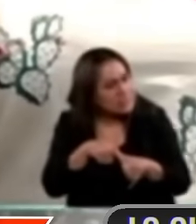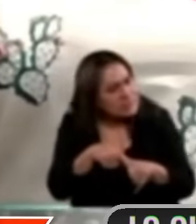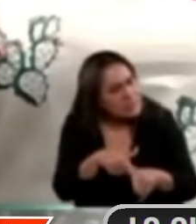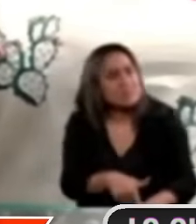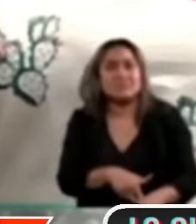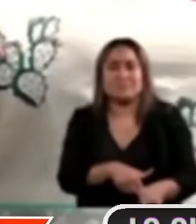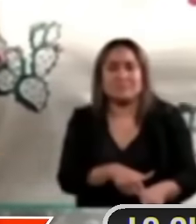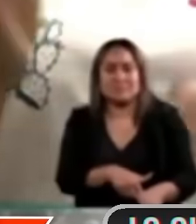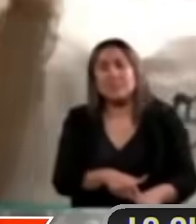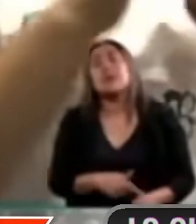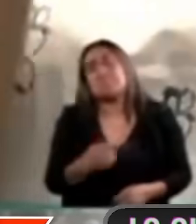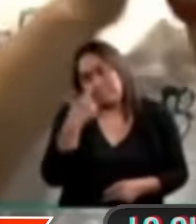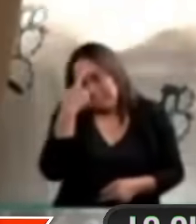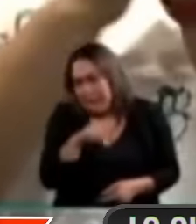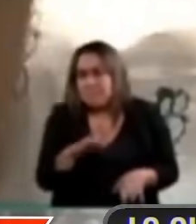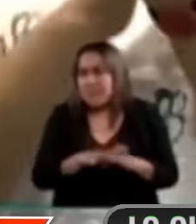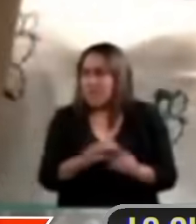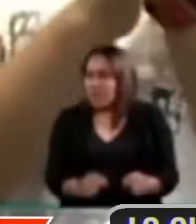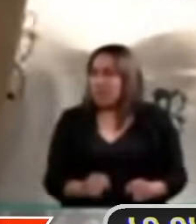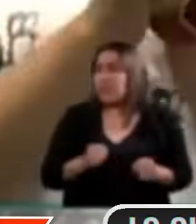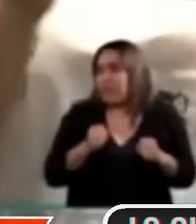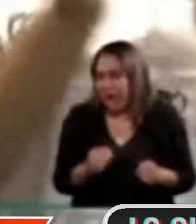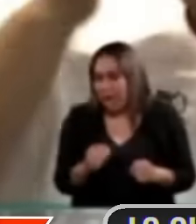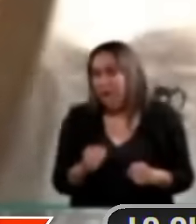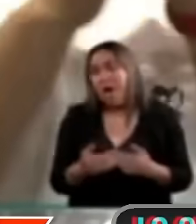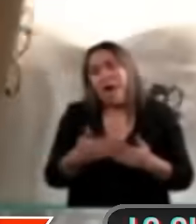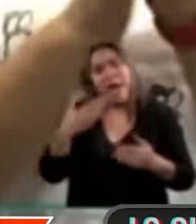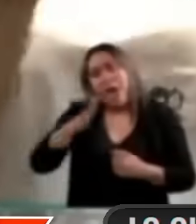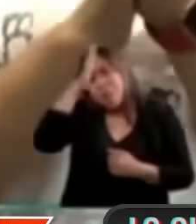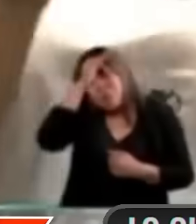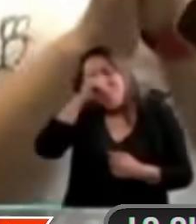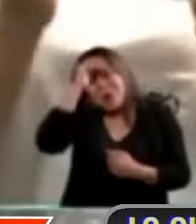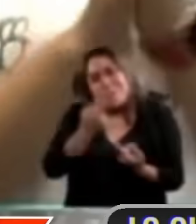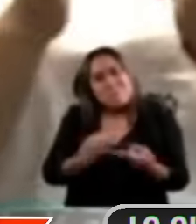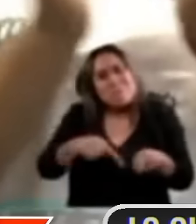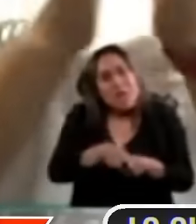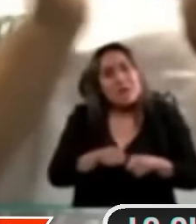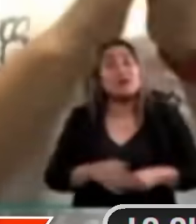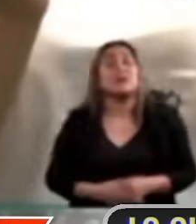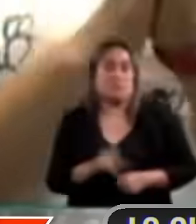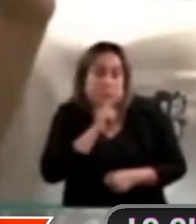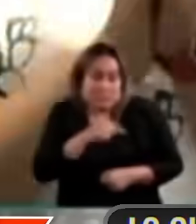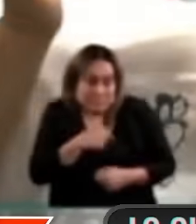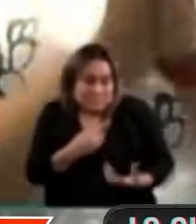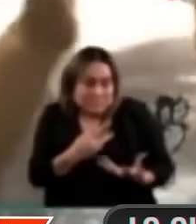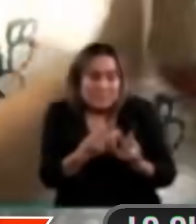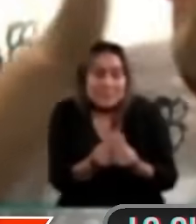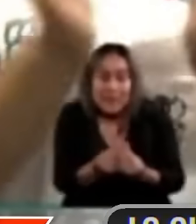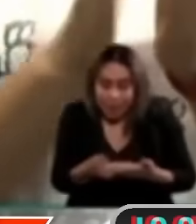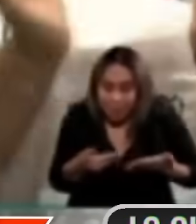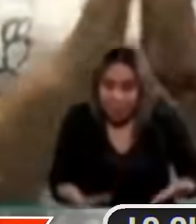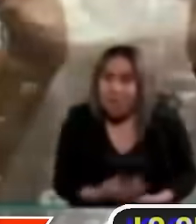incansablemente para mantener y fortalecer ese compromiso. Somos parte de la Cuarta